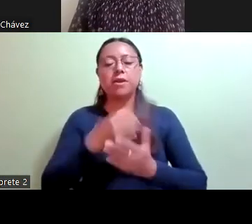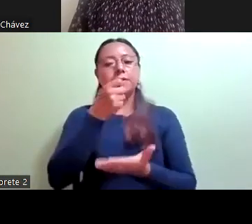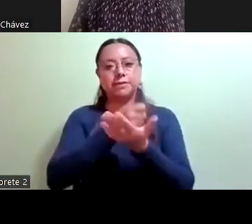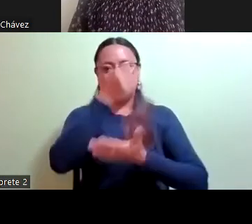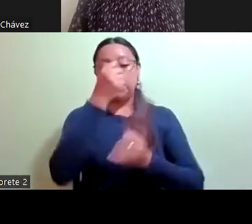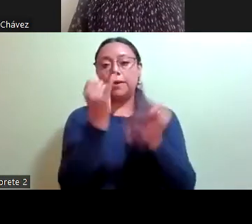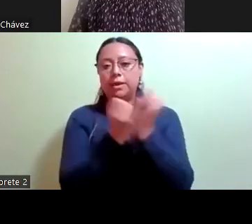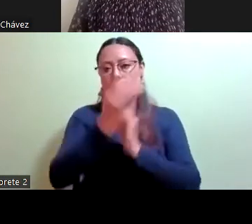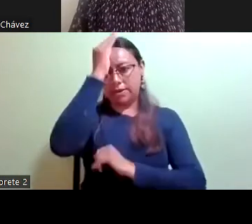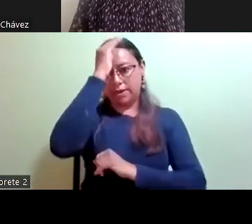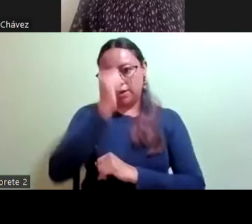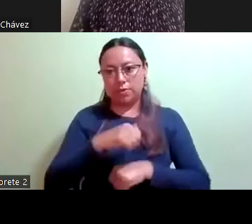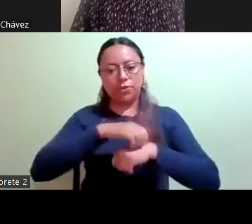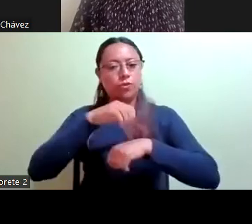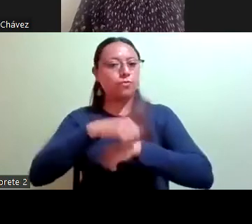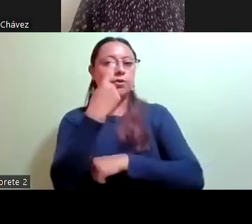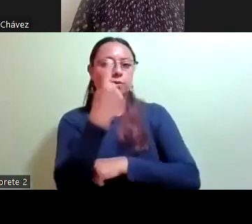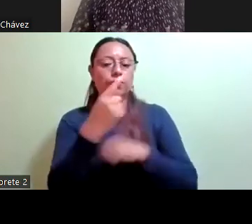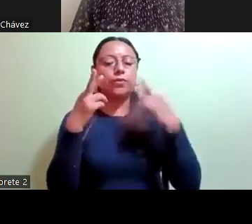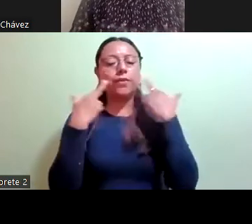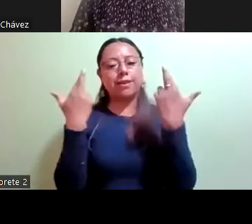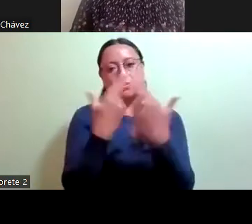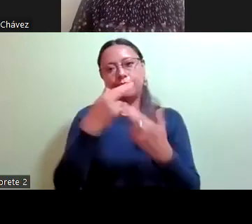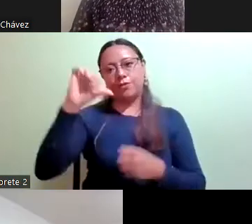uno de la sesión del día de hoy.